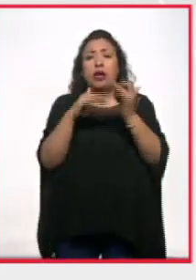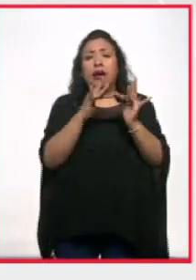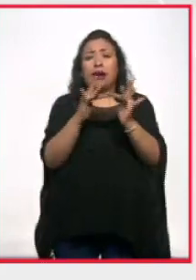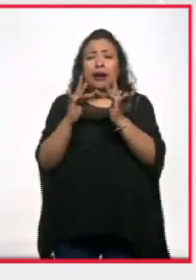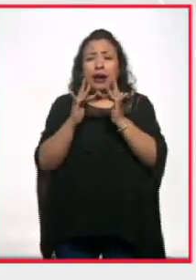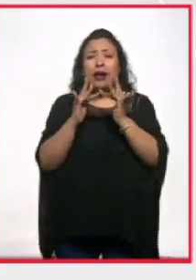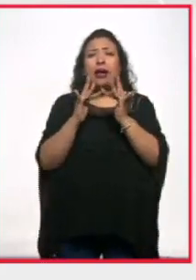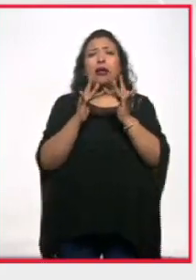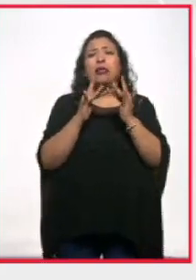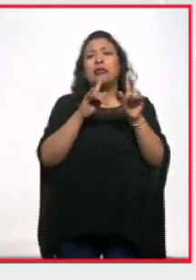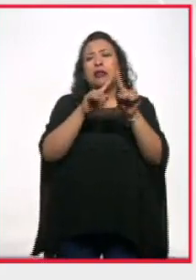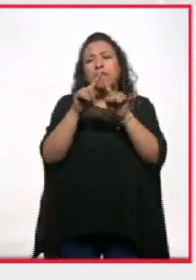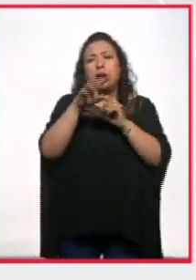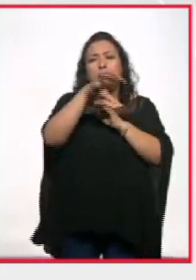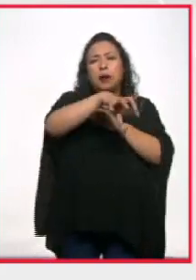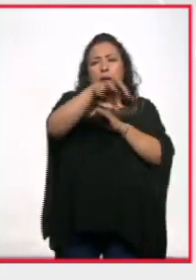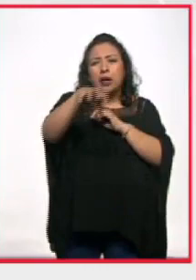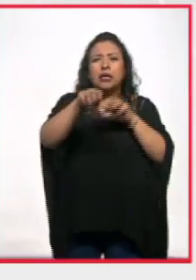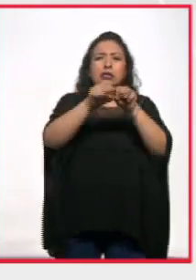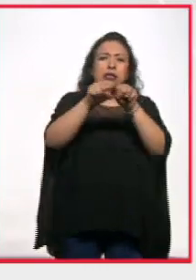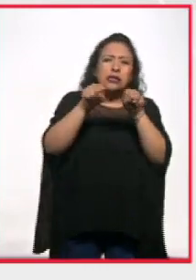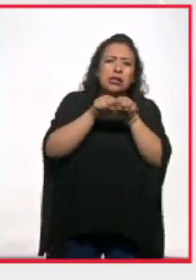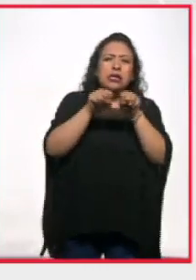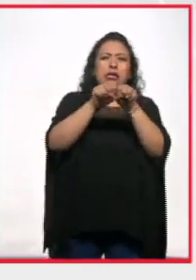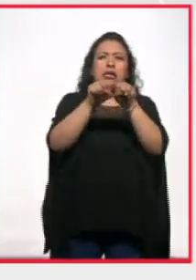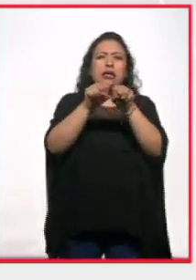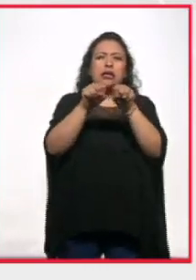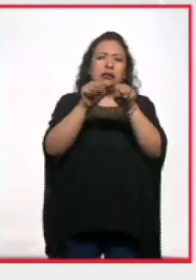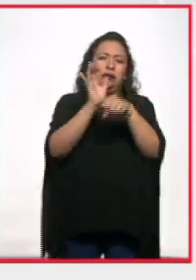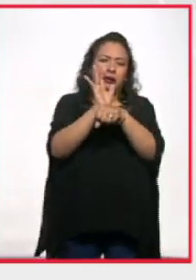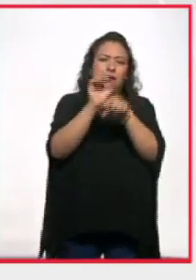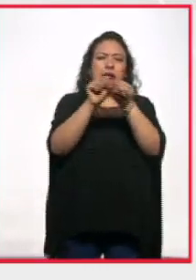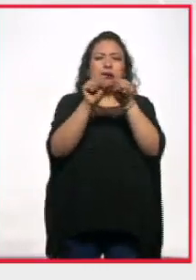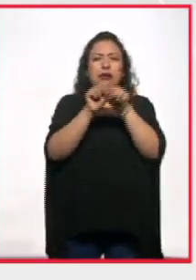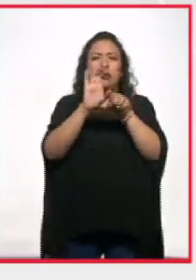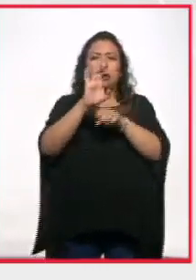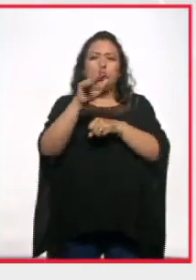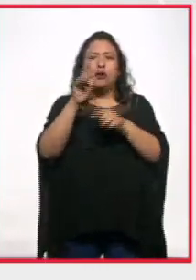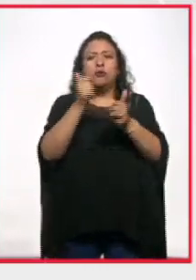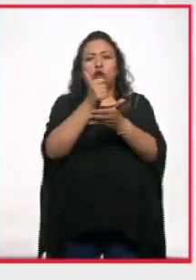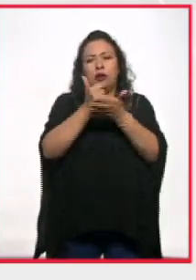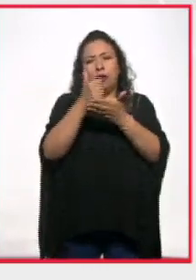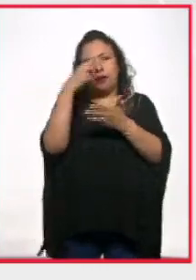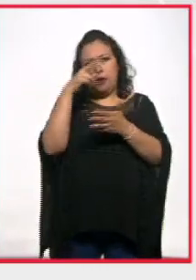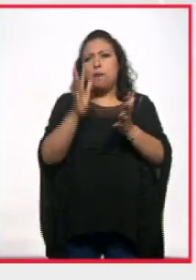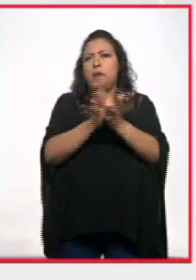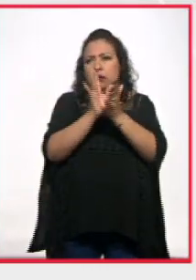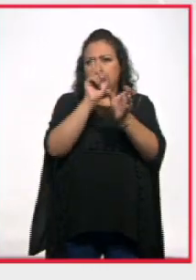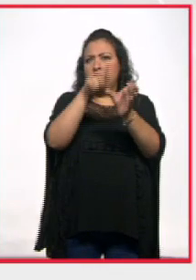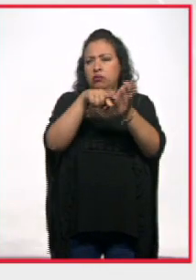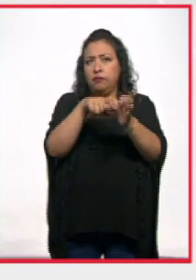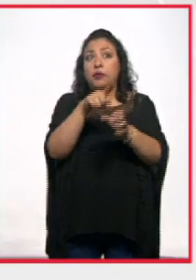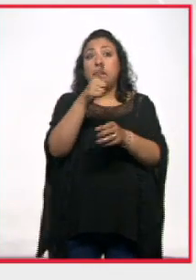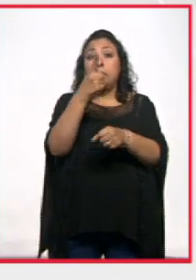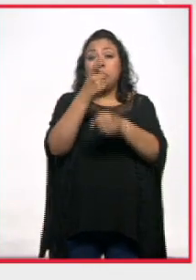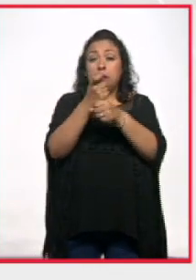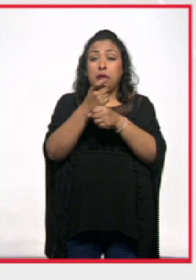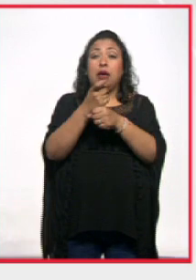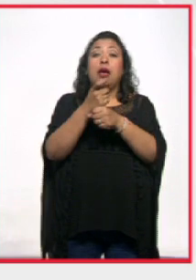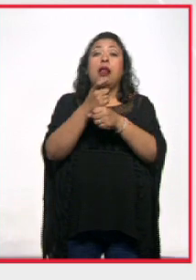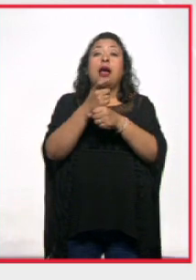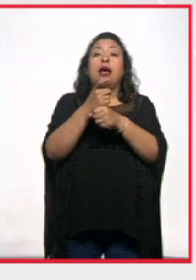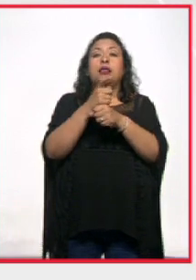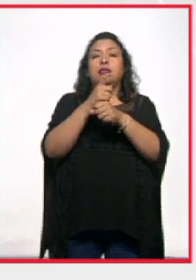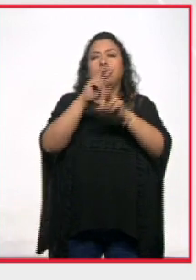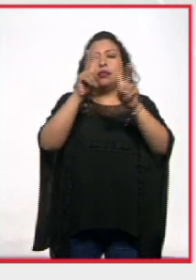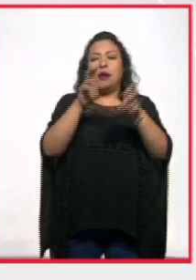de alternativa de cines y cineclubes de la Ciudad de México están participando. La primera edición de Cinema